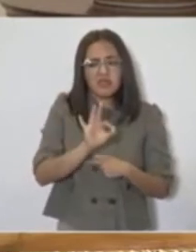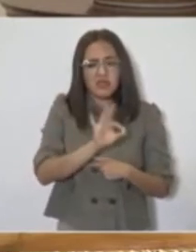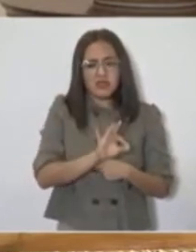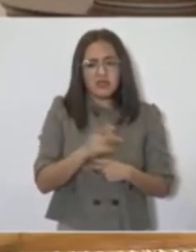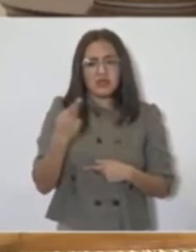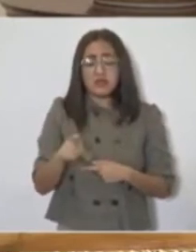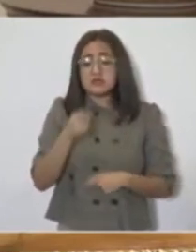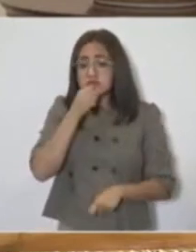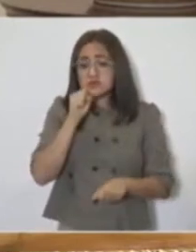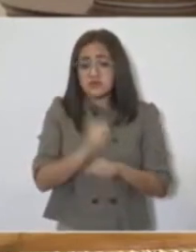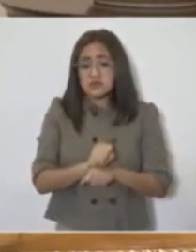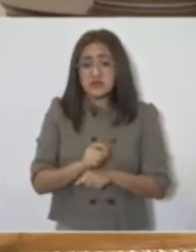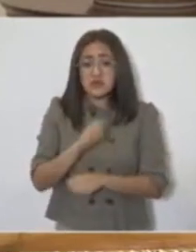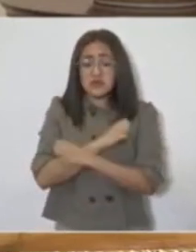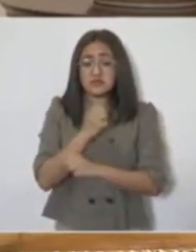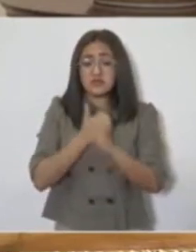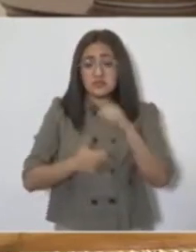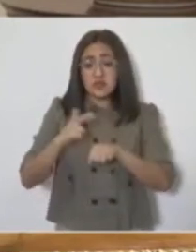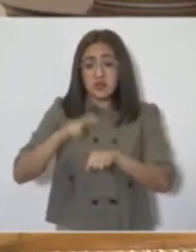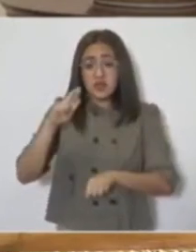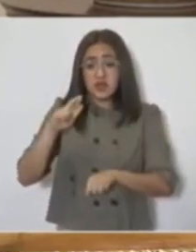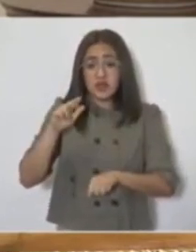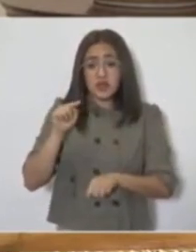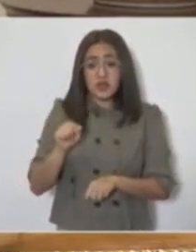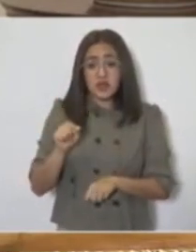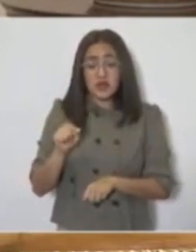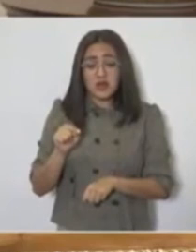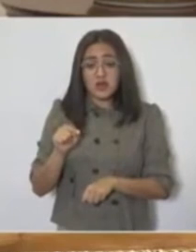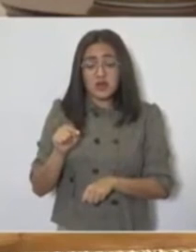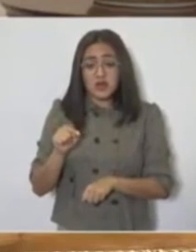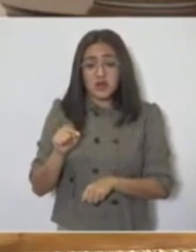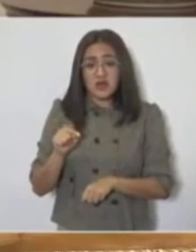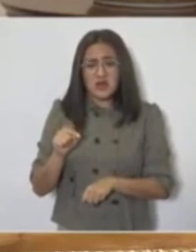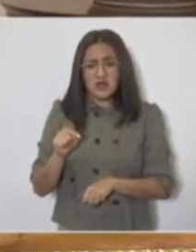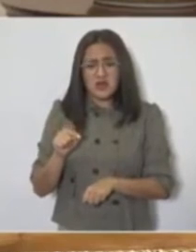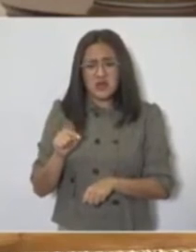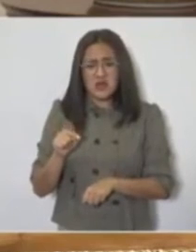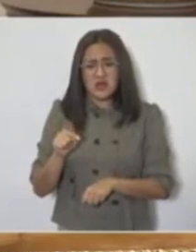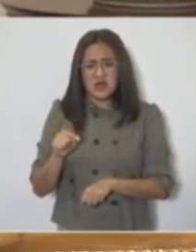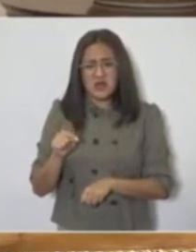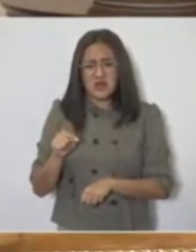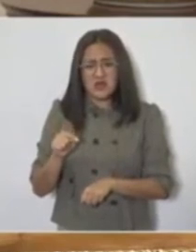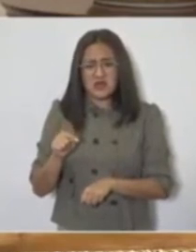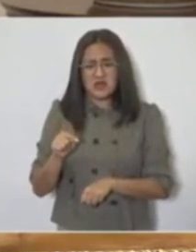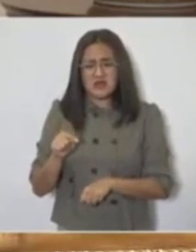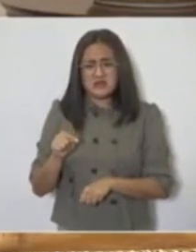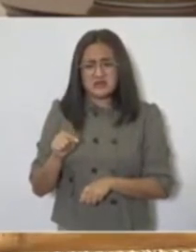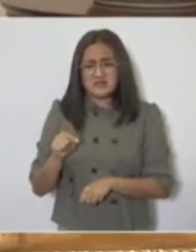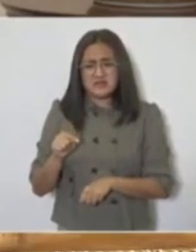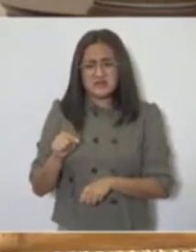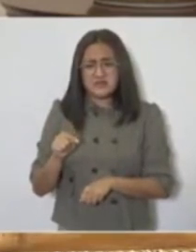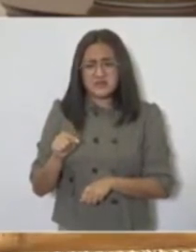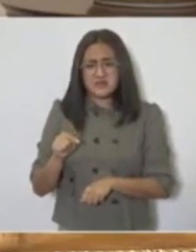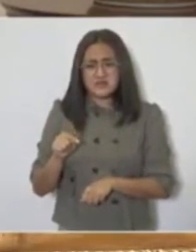el secretario subsecretario de educación superior este Cómo se pida